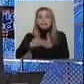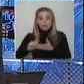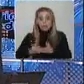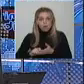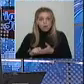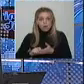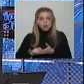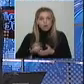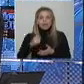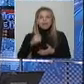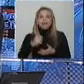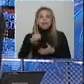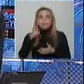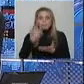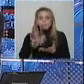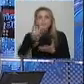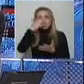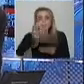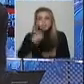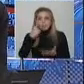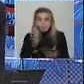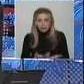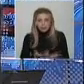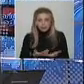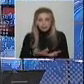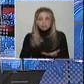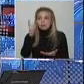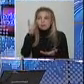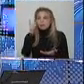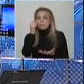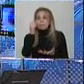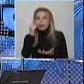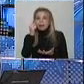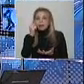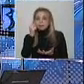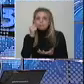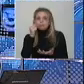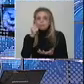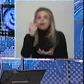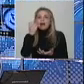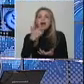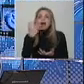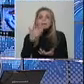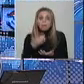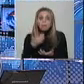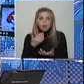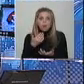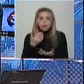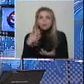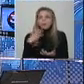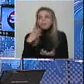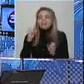había un cuerpo en la seance. Ayer tuvo que venir la gente de la seance y lo vino. Quedó un agujero negro en eso,